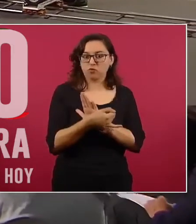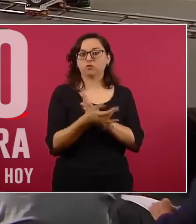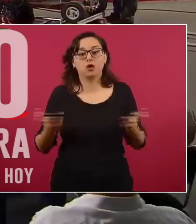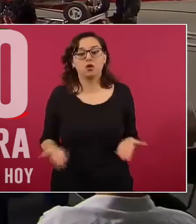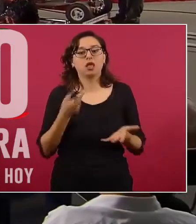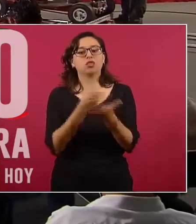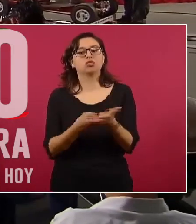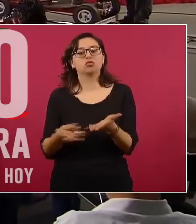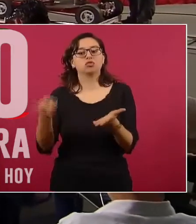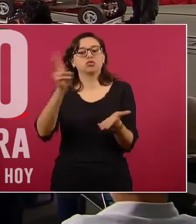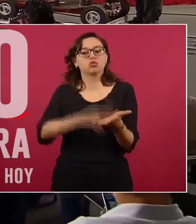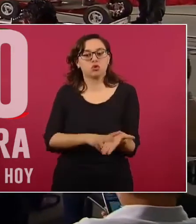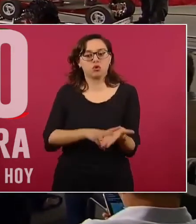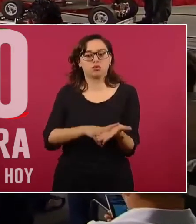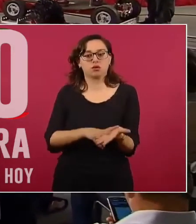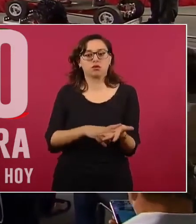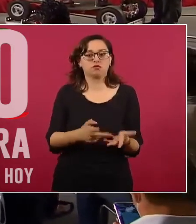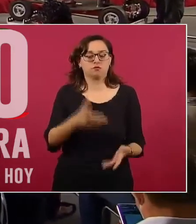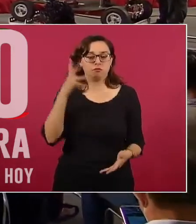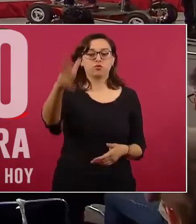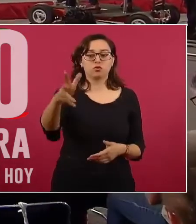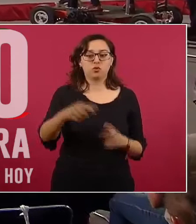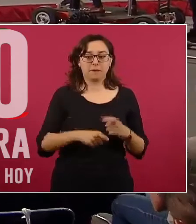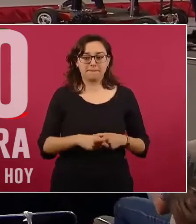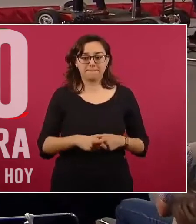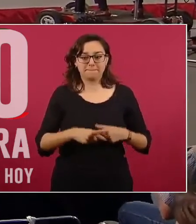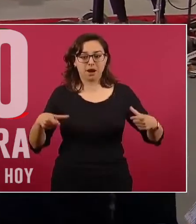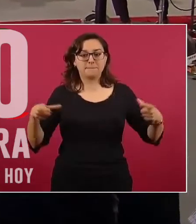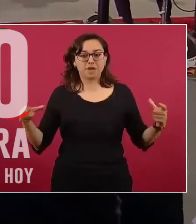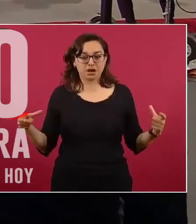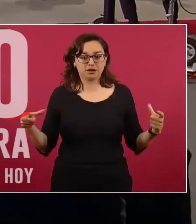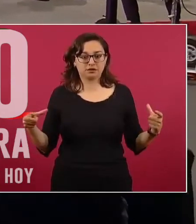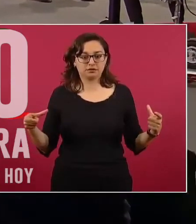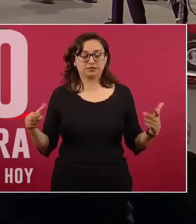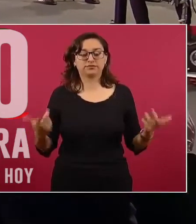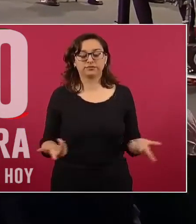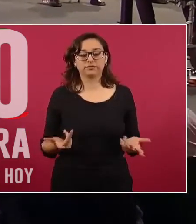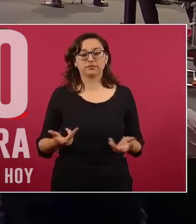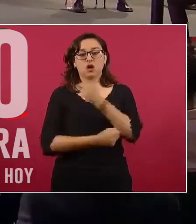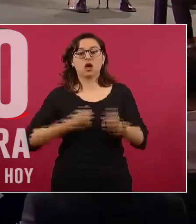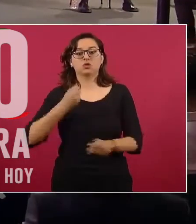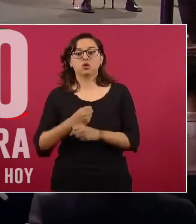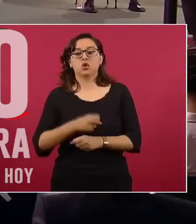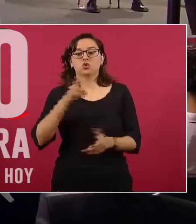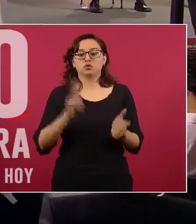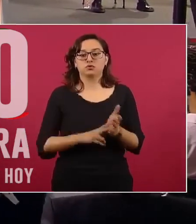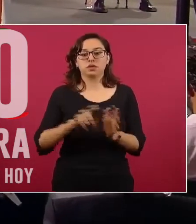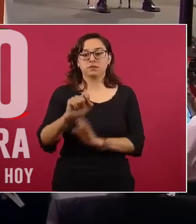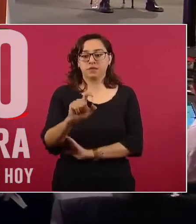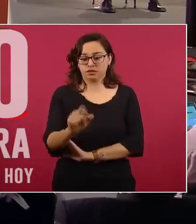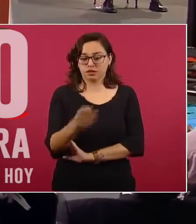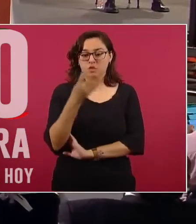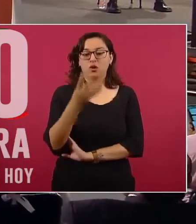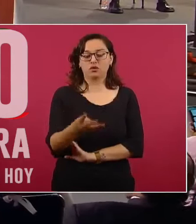doble. ¿Y cuál es la proyección que tenemos para el 2024? De todas